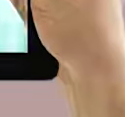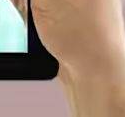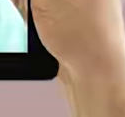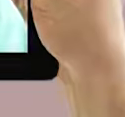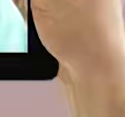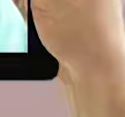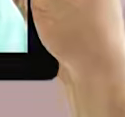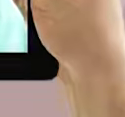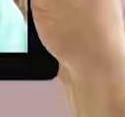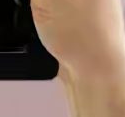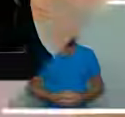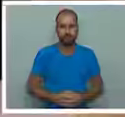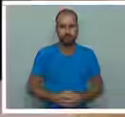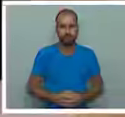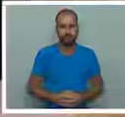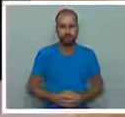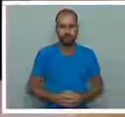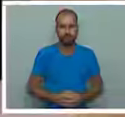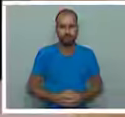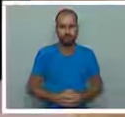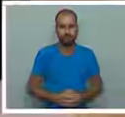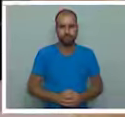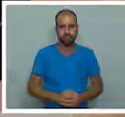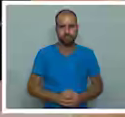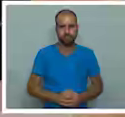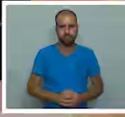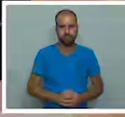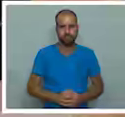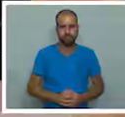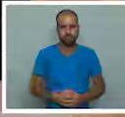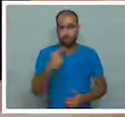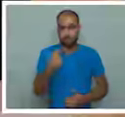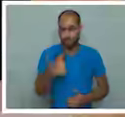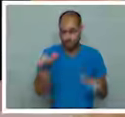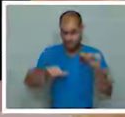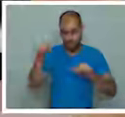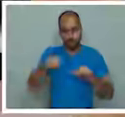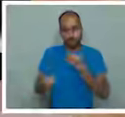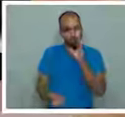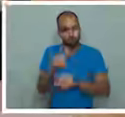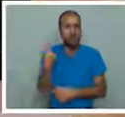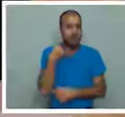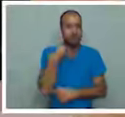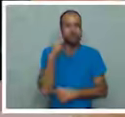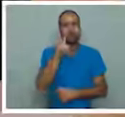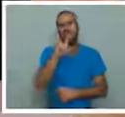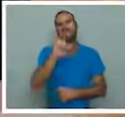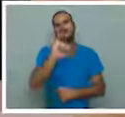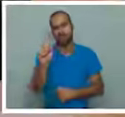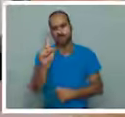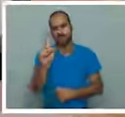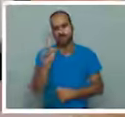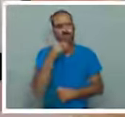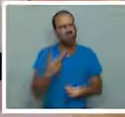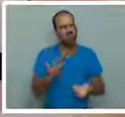el laboratorio nuestro fue inaugurado en el año 1961 a partir de una serie de estrategias encabezada por nuestro comandante en jefe fidel castro creó